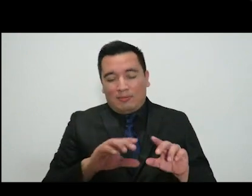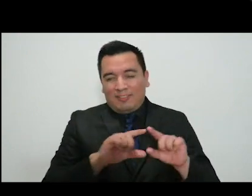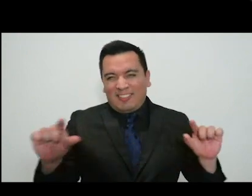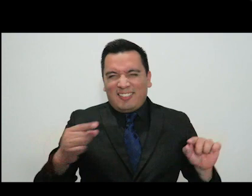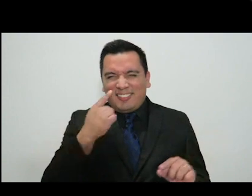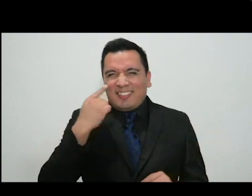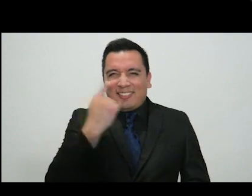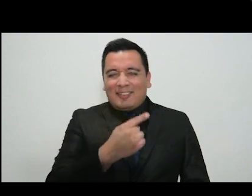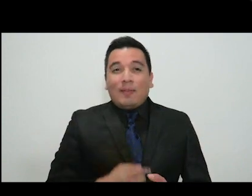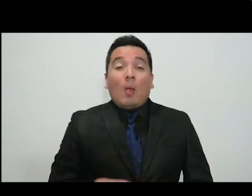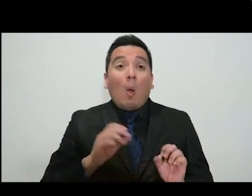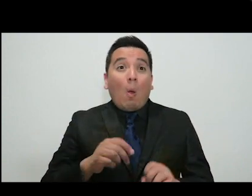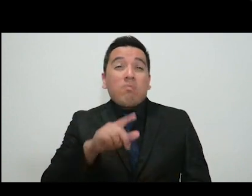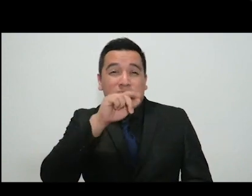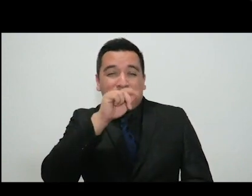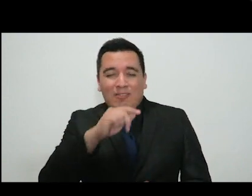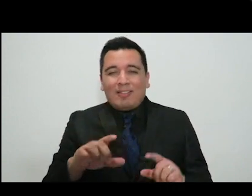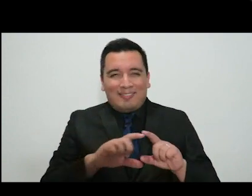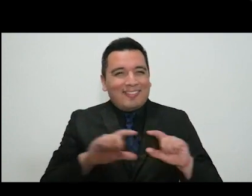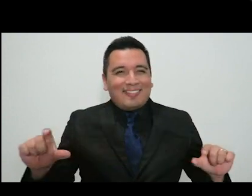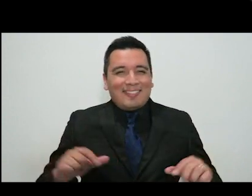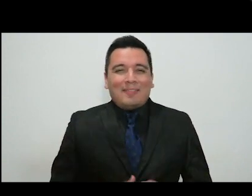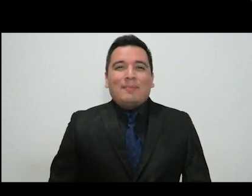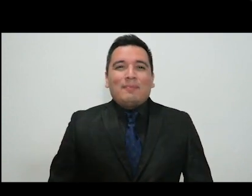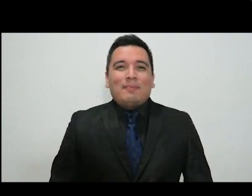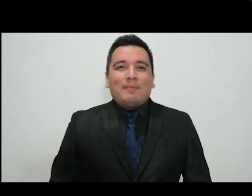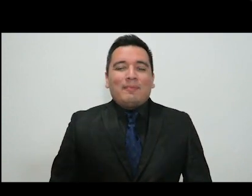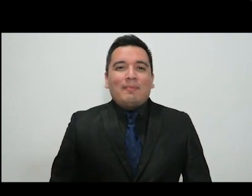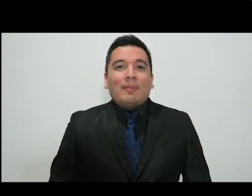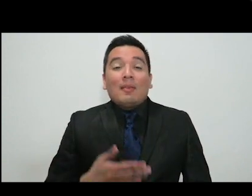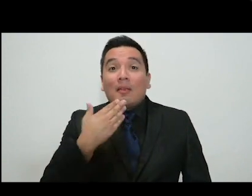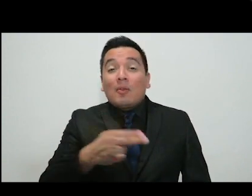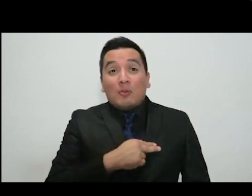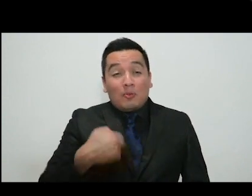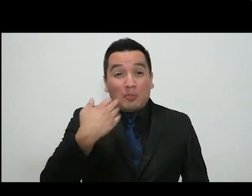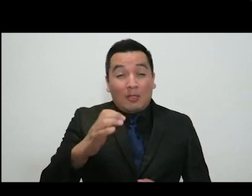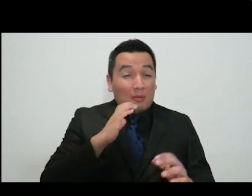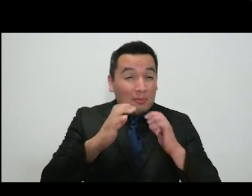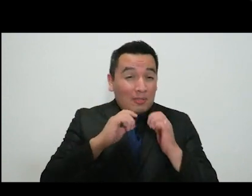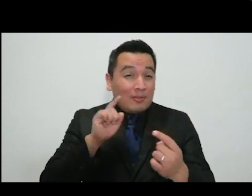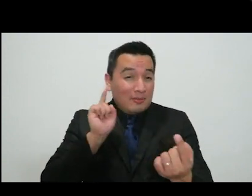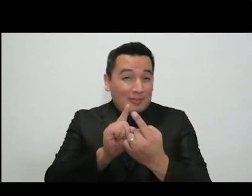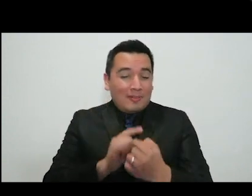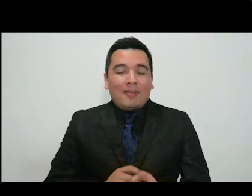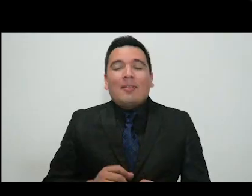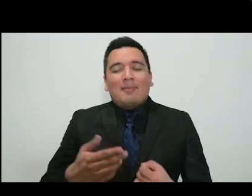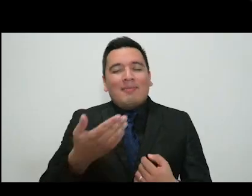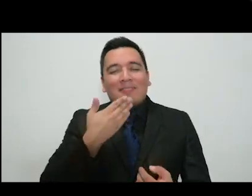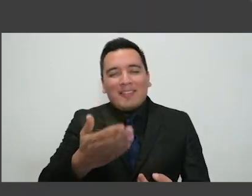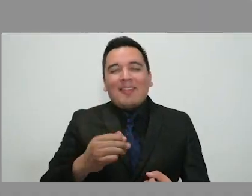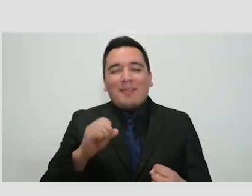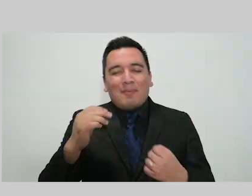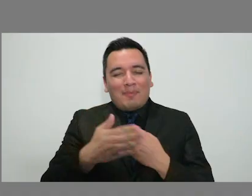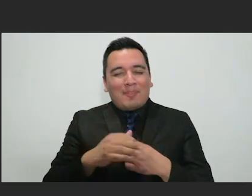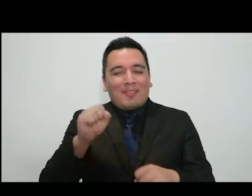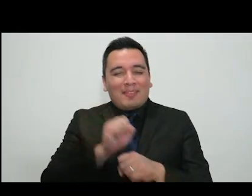programa-radiofónico y en Twitter, laurna-IEC. Queremos tener comunicación con usted. Pásenla muy bien. Hasta la próxima